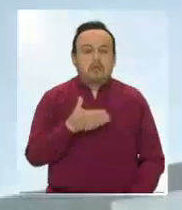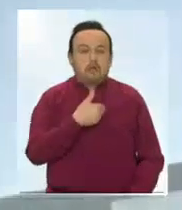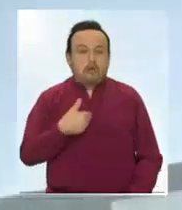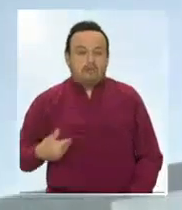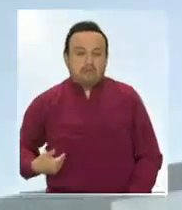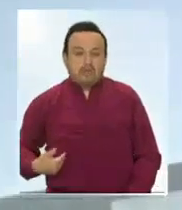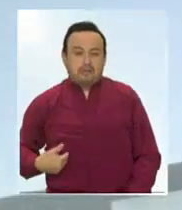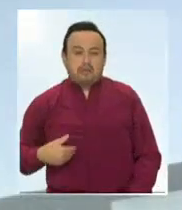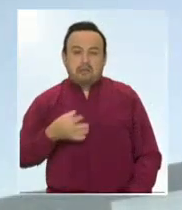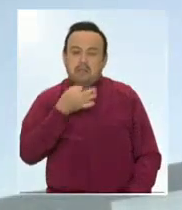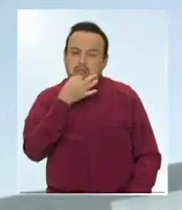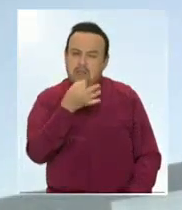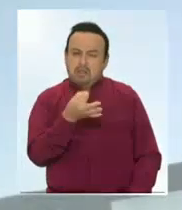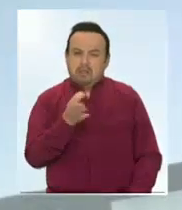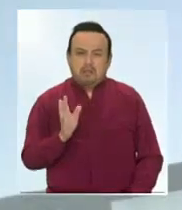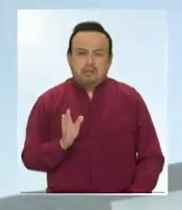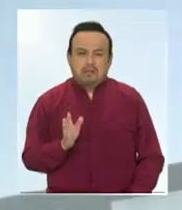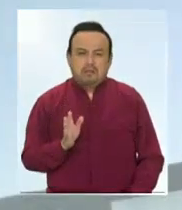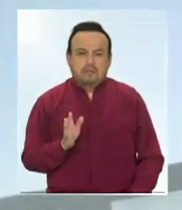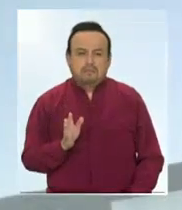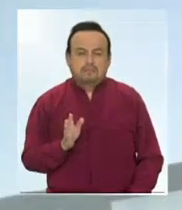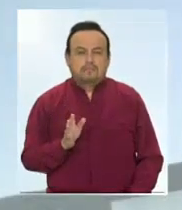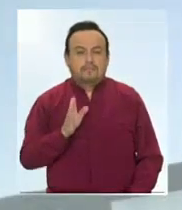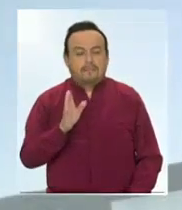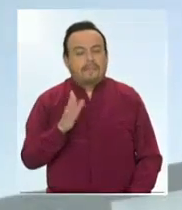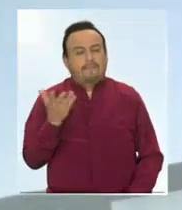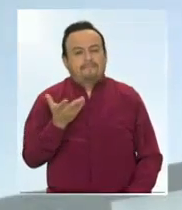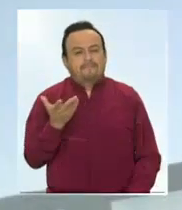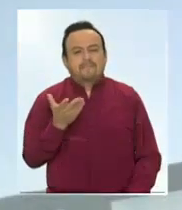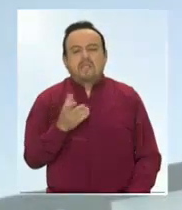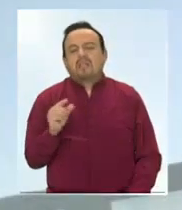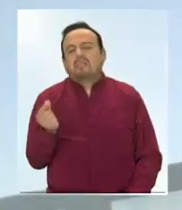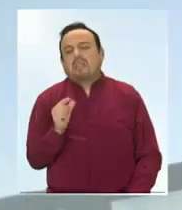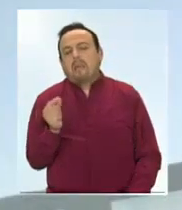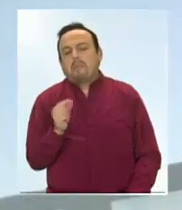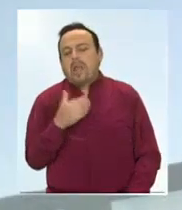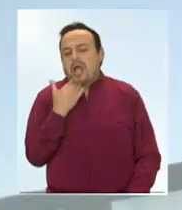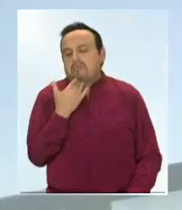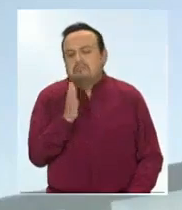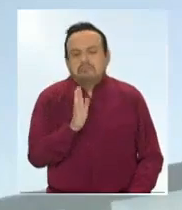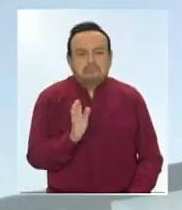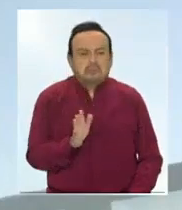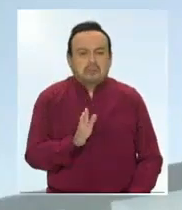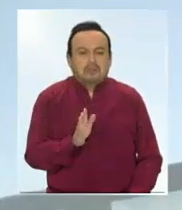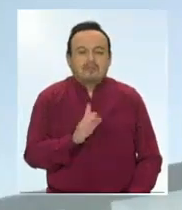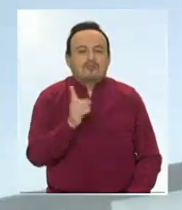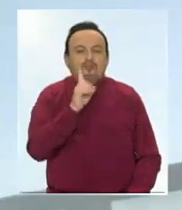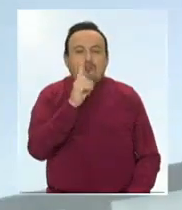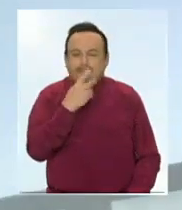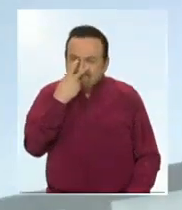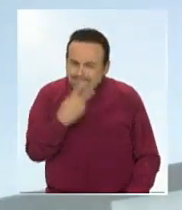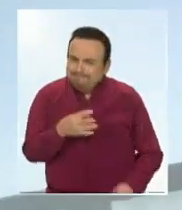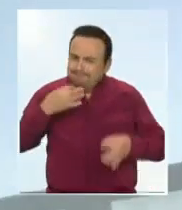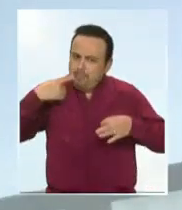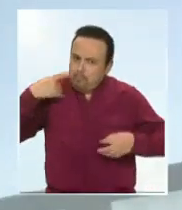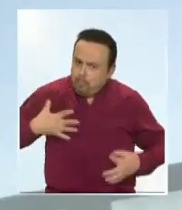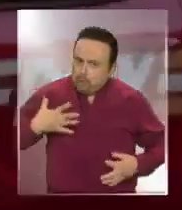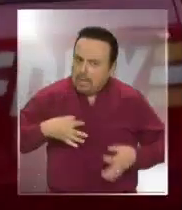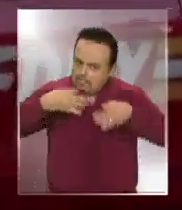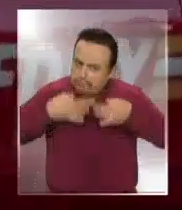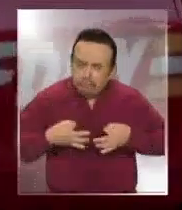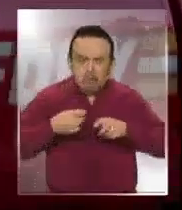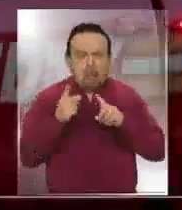gubernamental, se vio esto como algo muy pasajero y sin la gravedad que ha mostrado